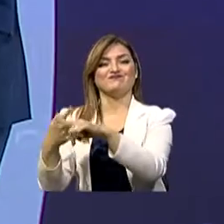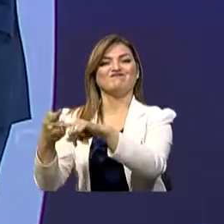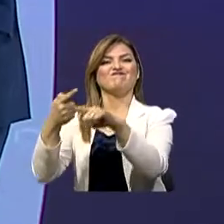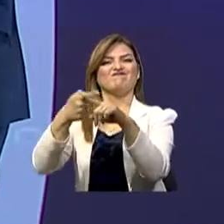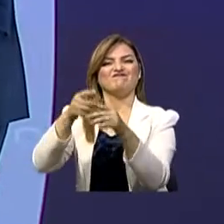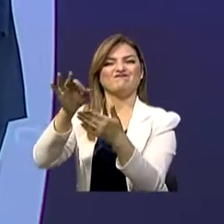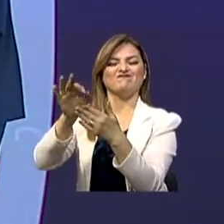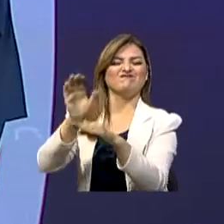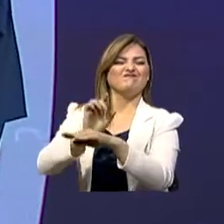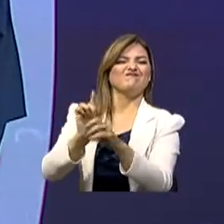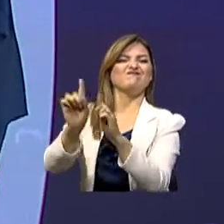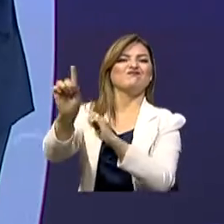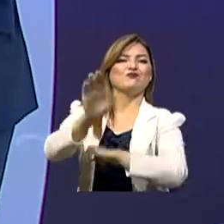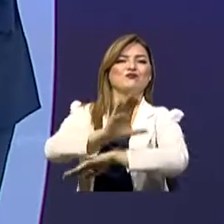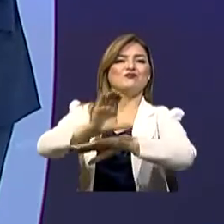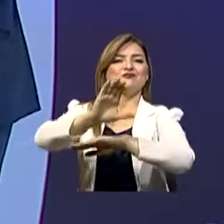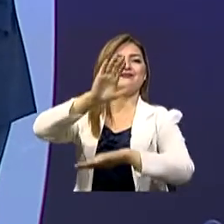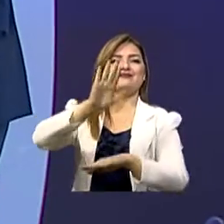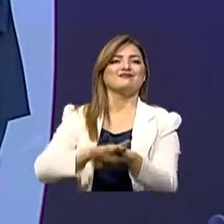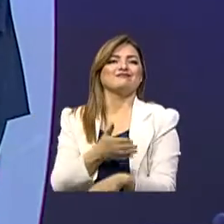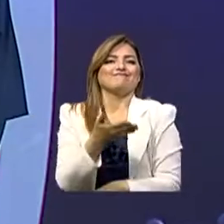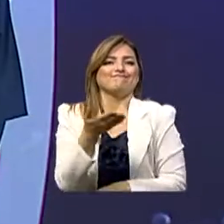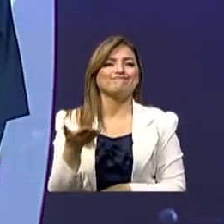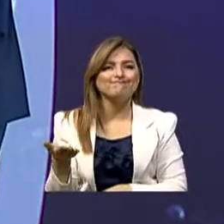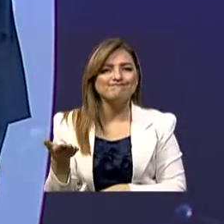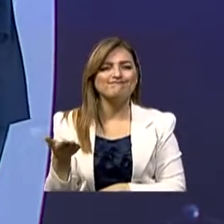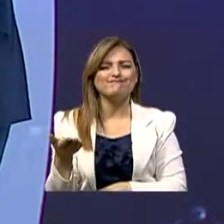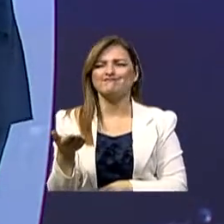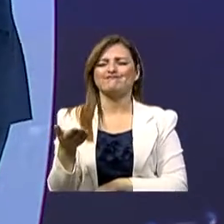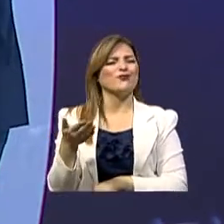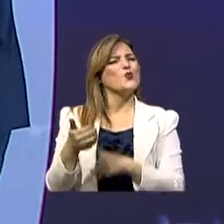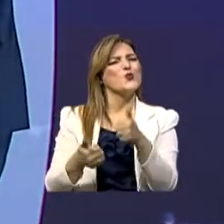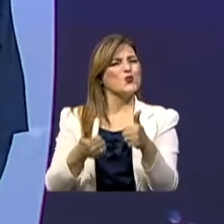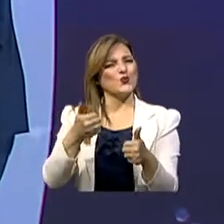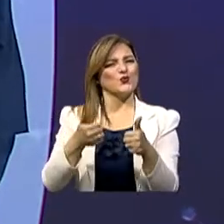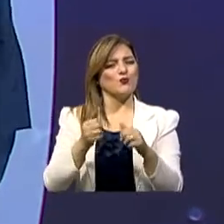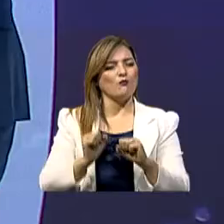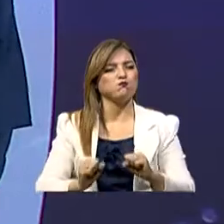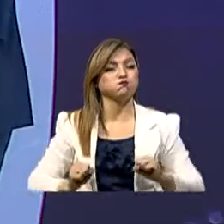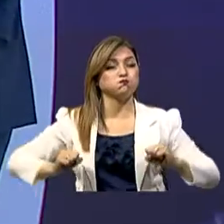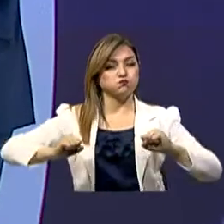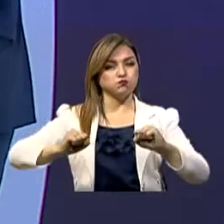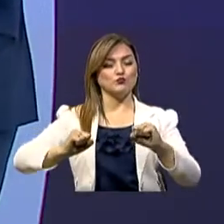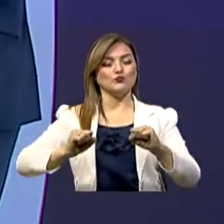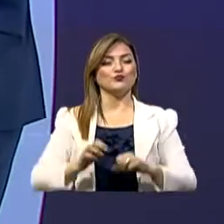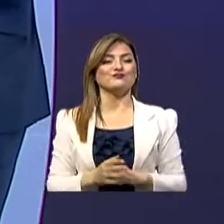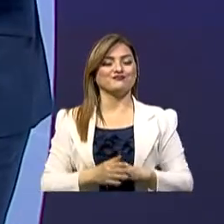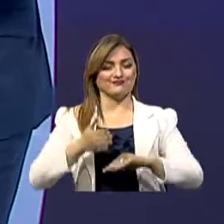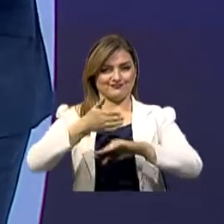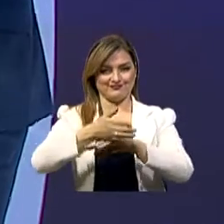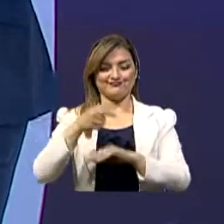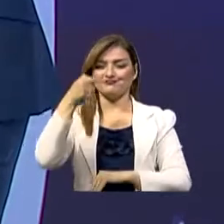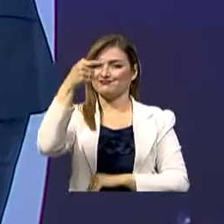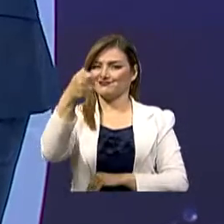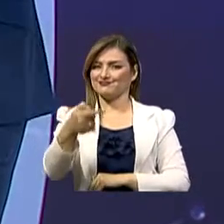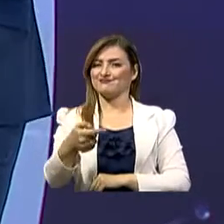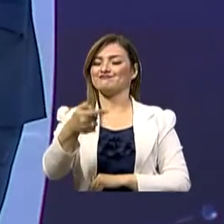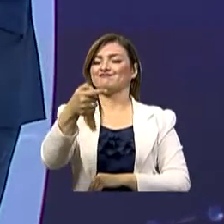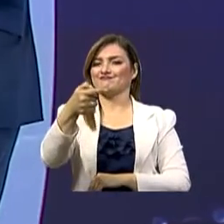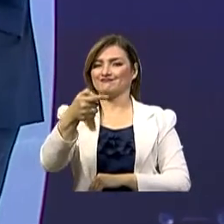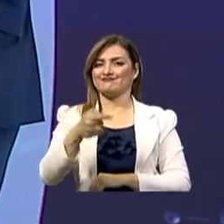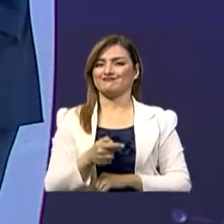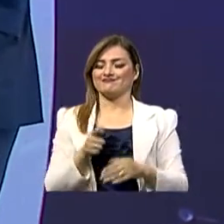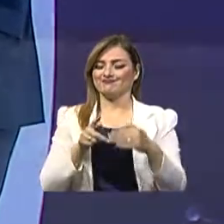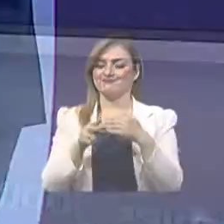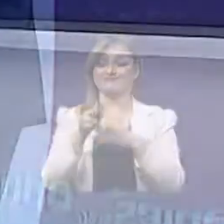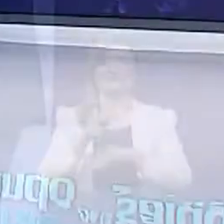zonas rurales cuáles son las causas que se asocian a la obesidad pues esto lo veremos en el siguiente corte